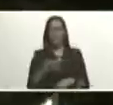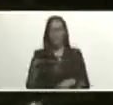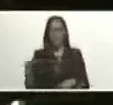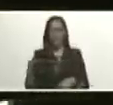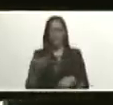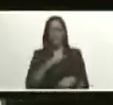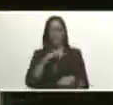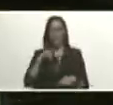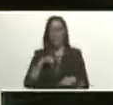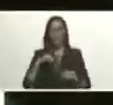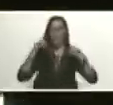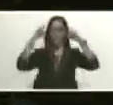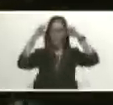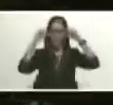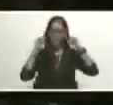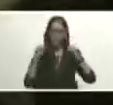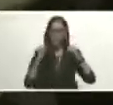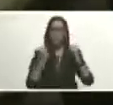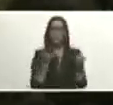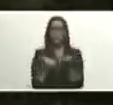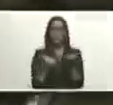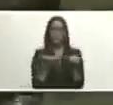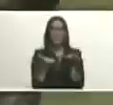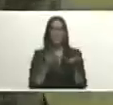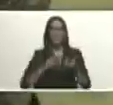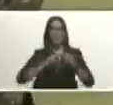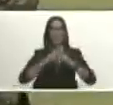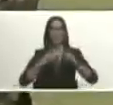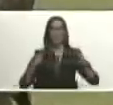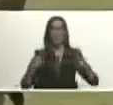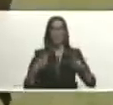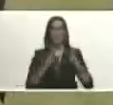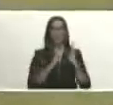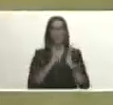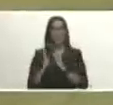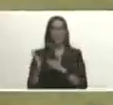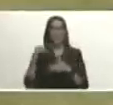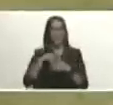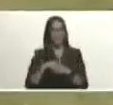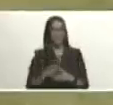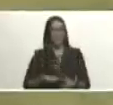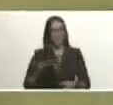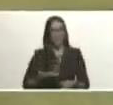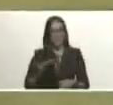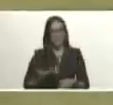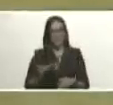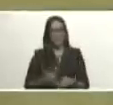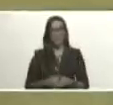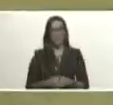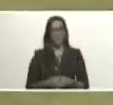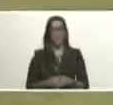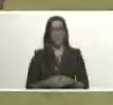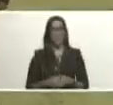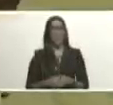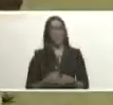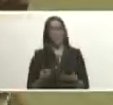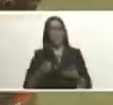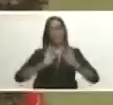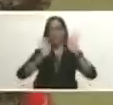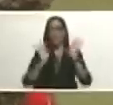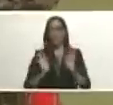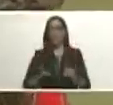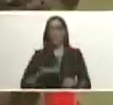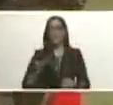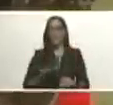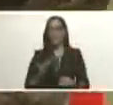nuestros profesionales al servicio de la paz y del orden interno, lo más importante. Mi comandante jefe, tenemos una característica bien importante y